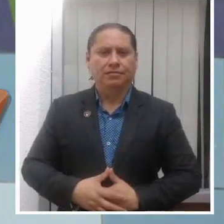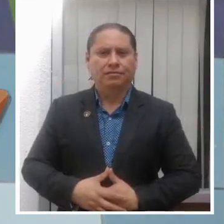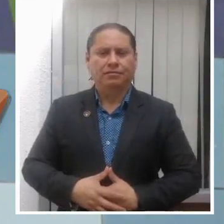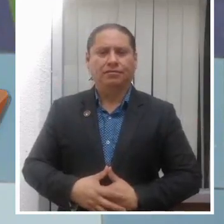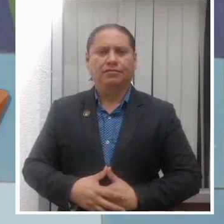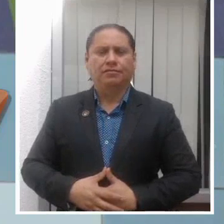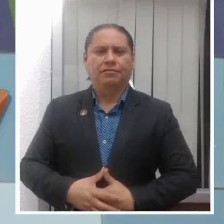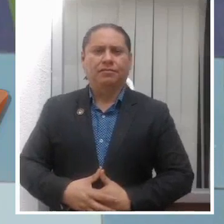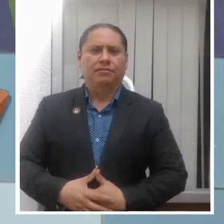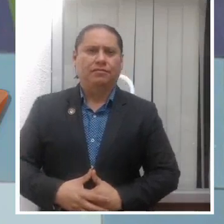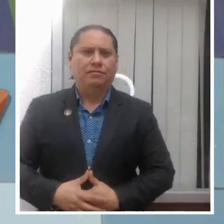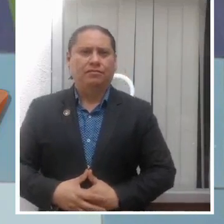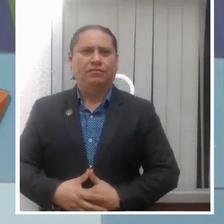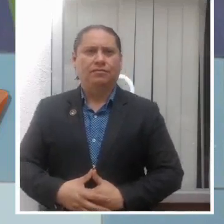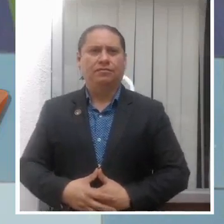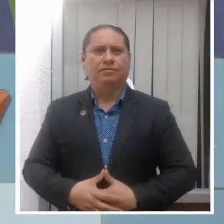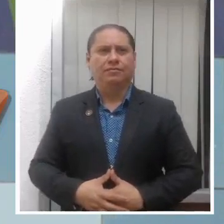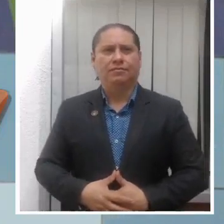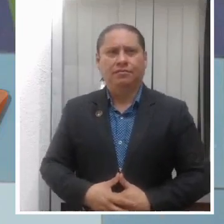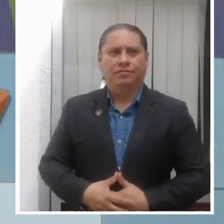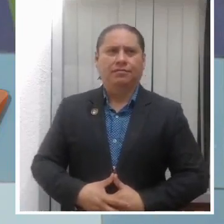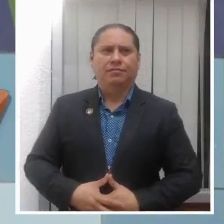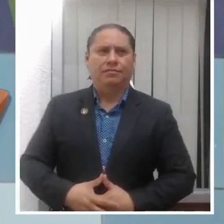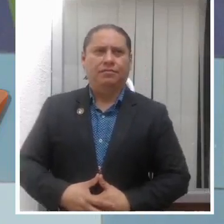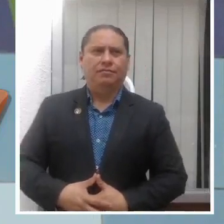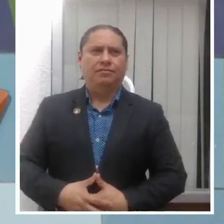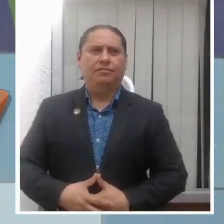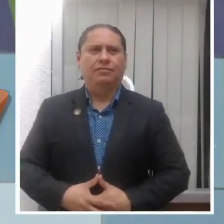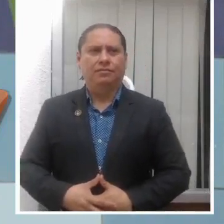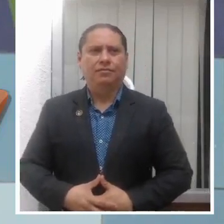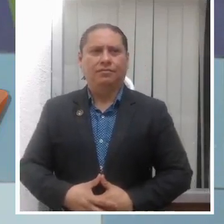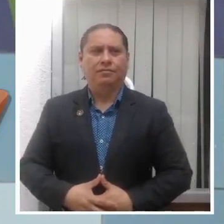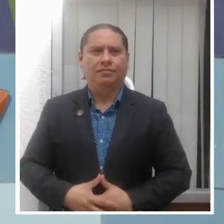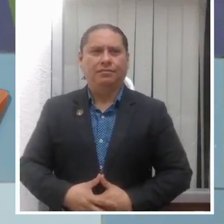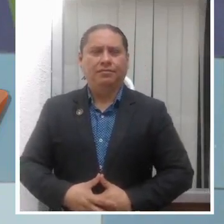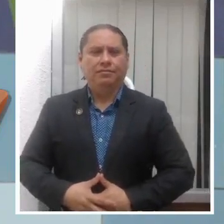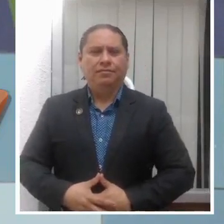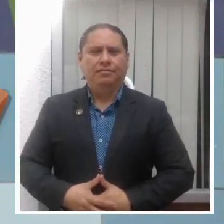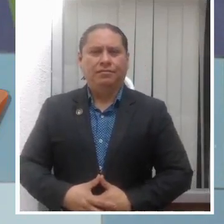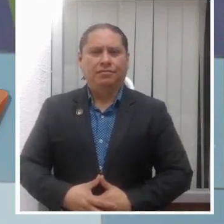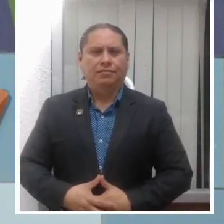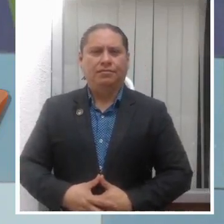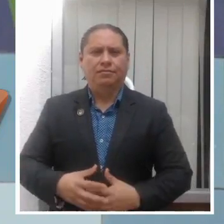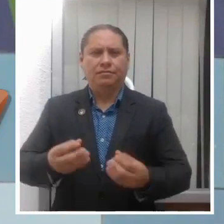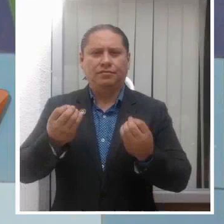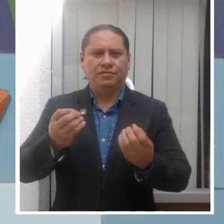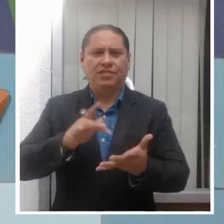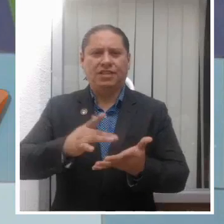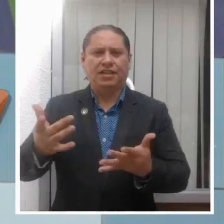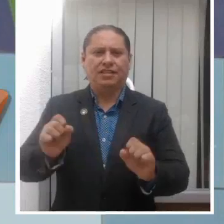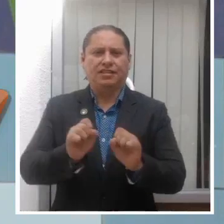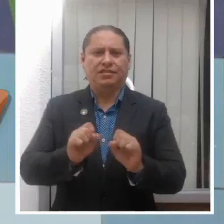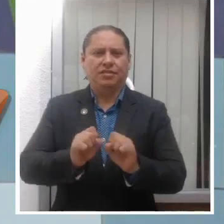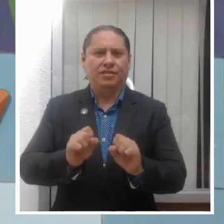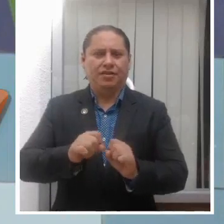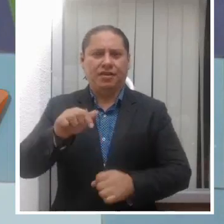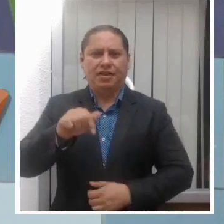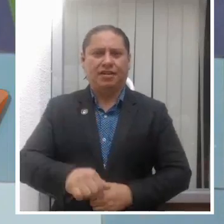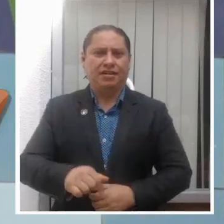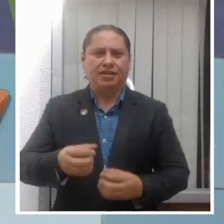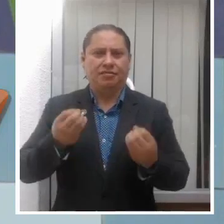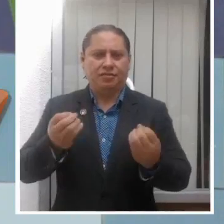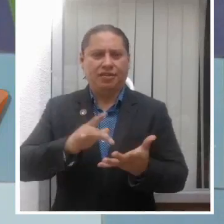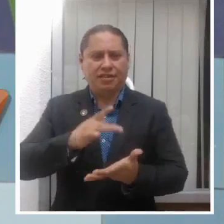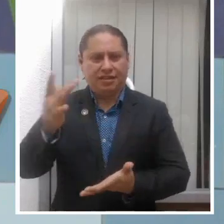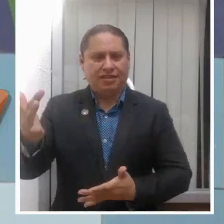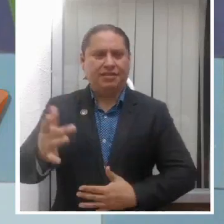Batikolabalik Akotolik. Y antes que todo, gracias a mis sobrinos también aquí que están presentes.